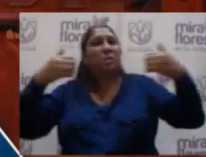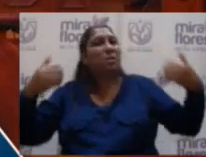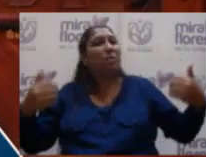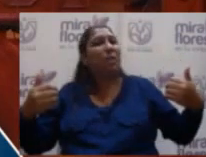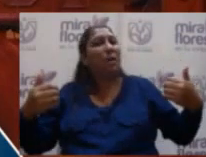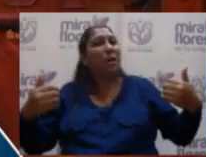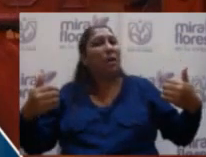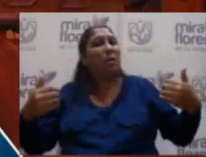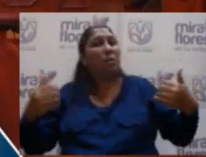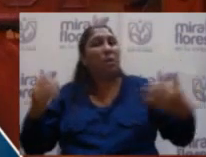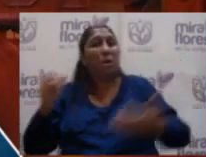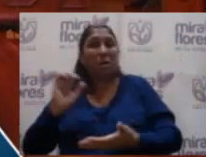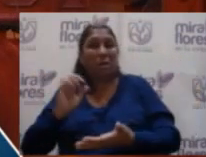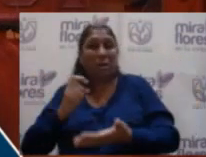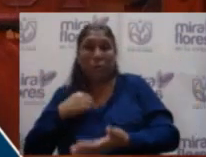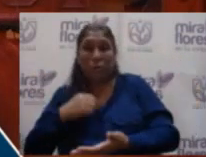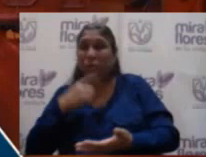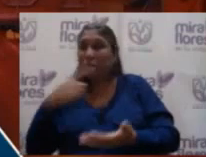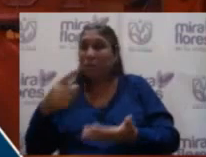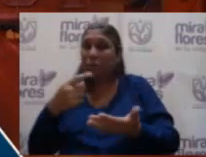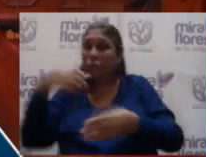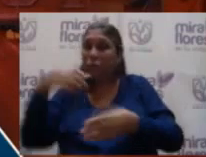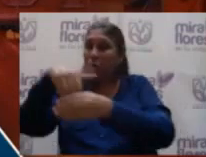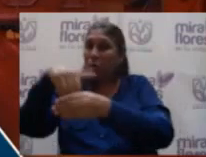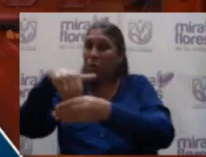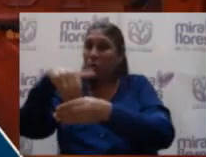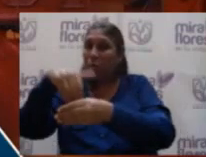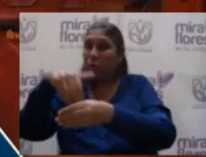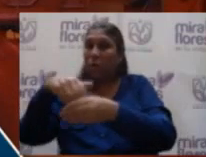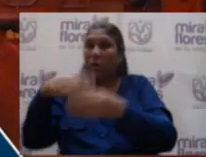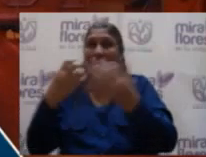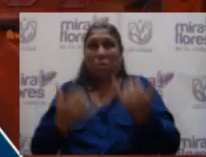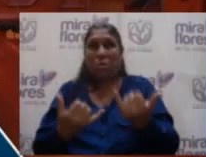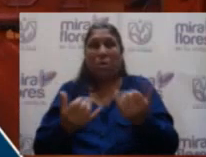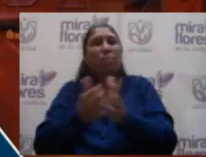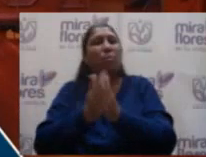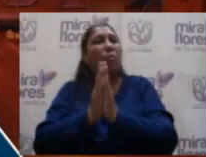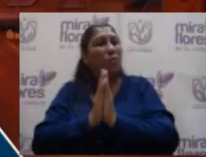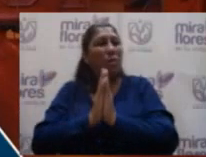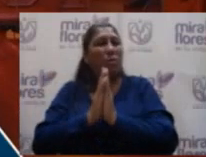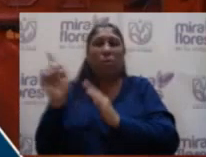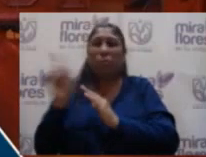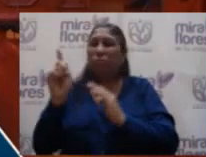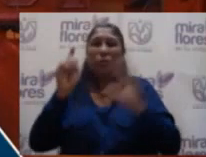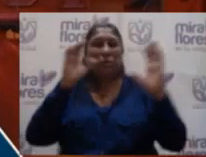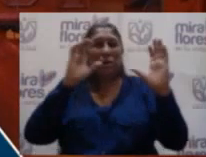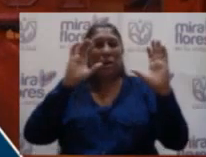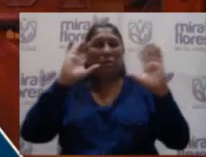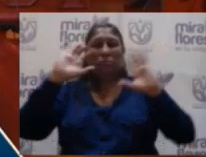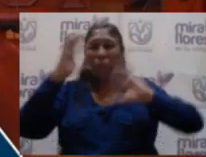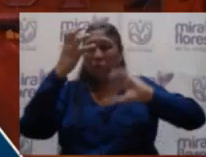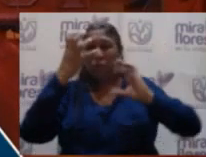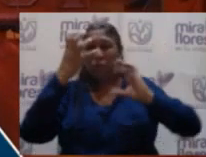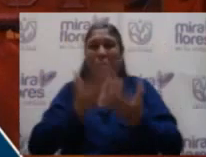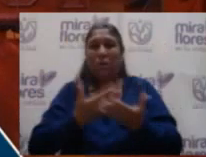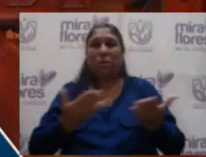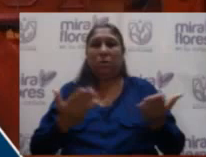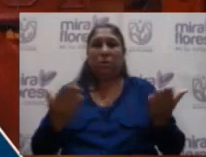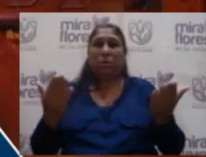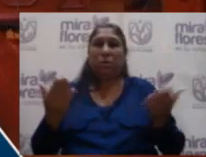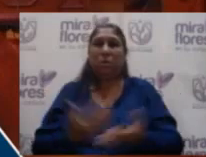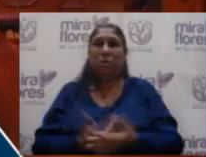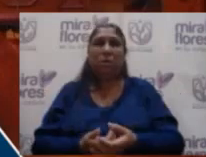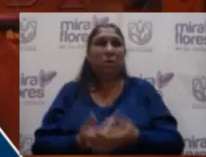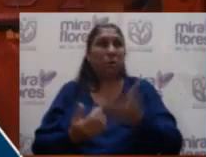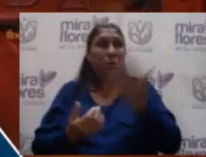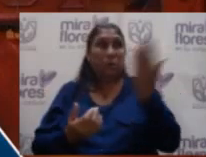que nosotros estamos votando ahora. Entonces, por favor, yo quisiera que no se confundan las cosas, ¿no? Muy bien. Usted